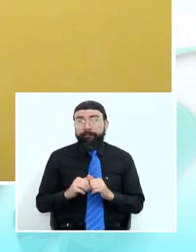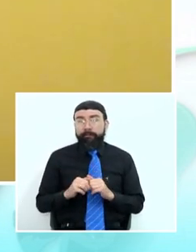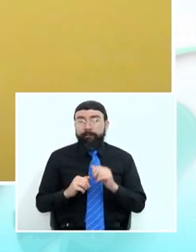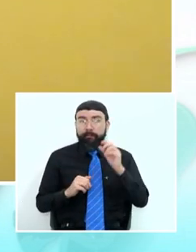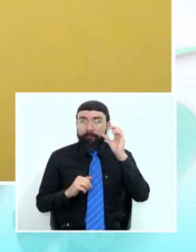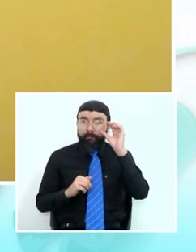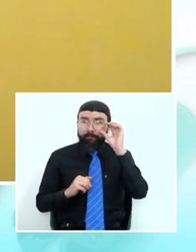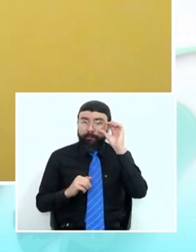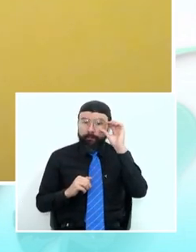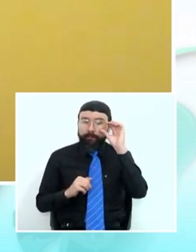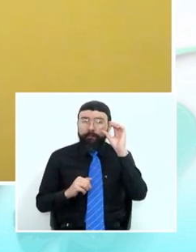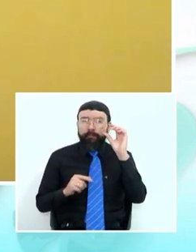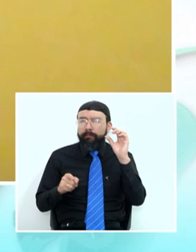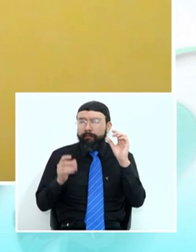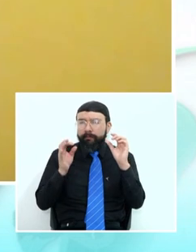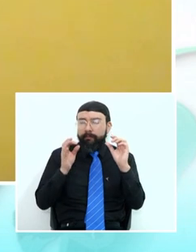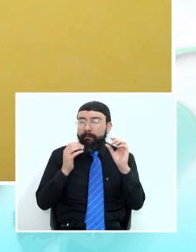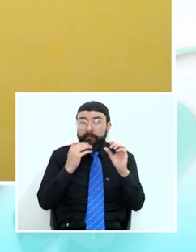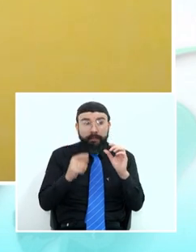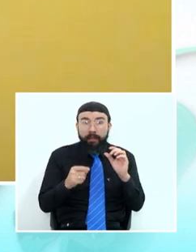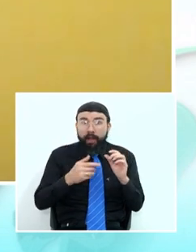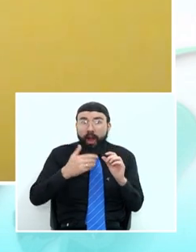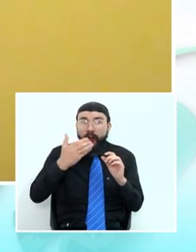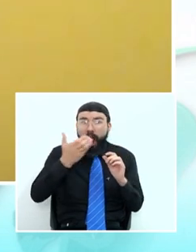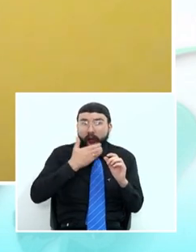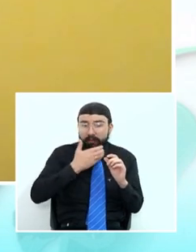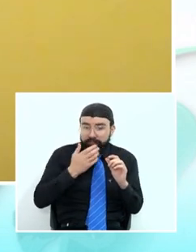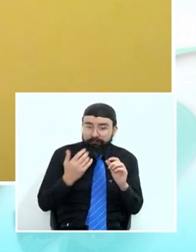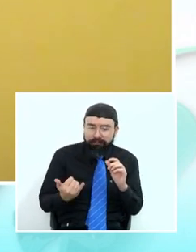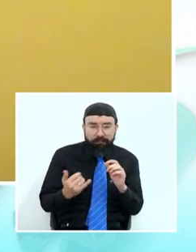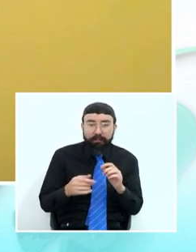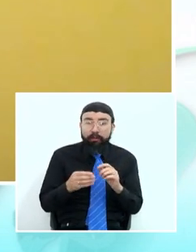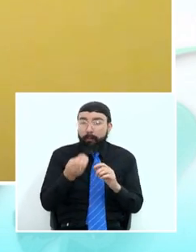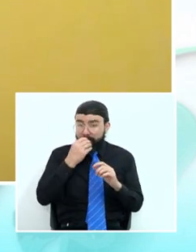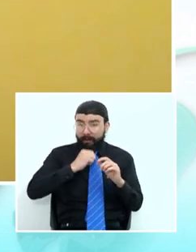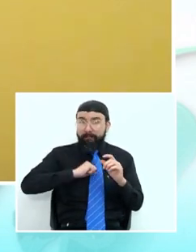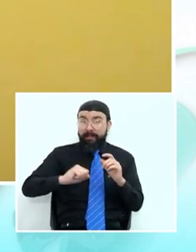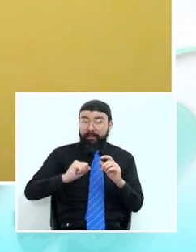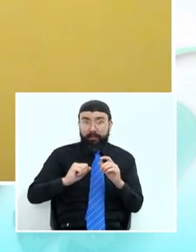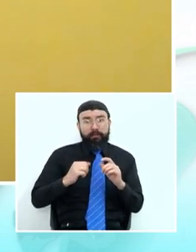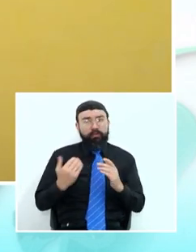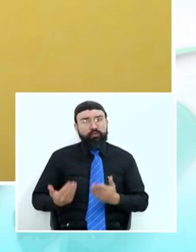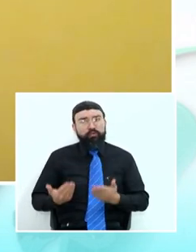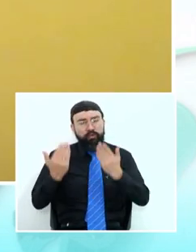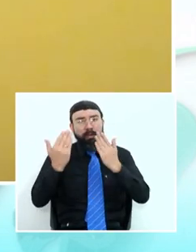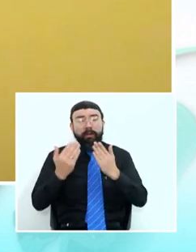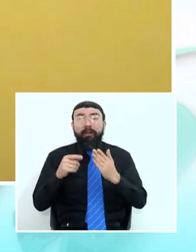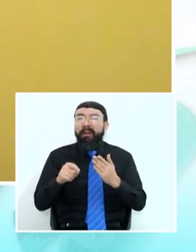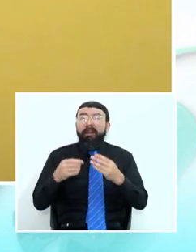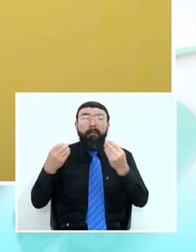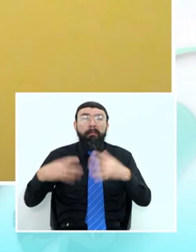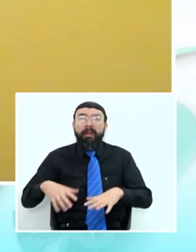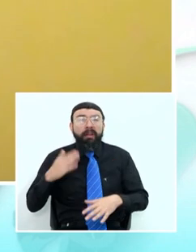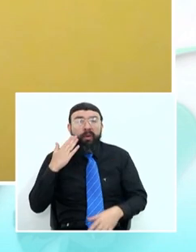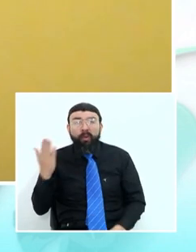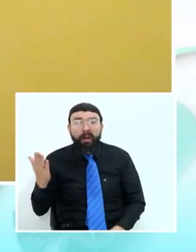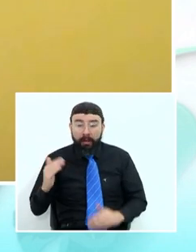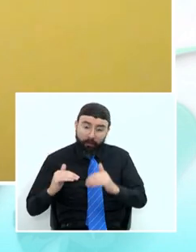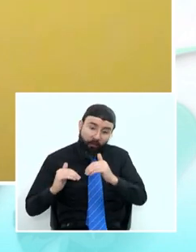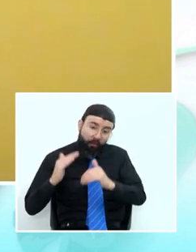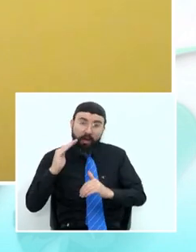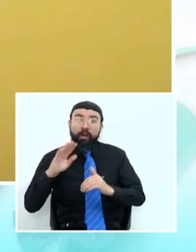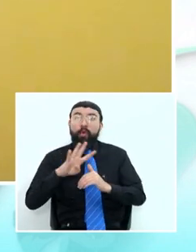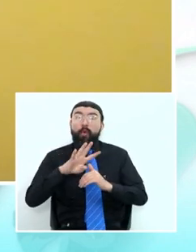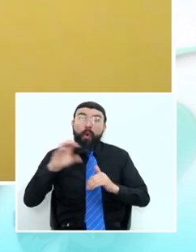no utiliza, porque la temperatura, esta vitamina se pierde cuando la temperatura pasa de 40